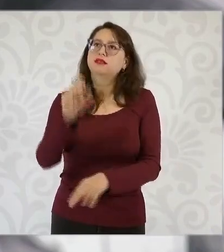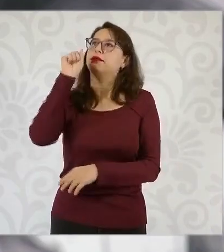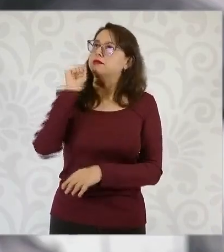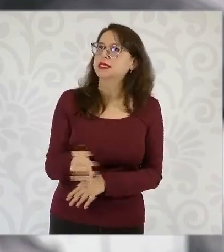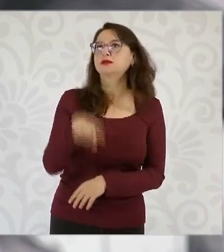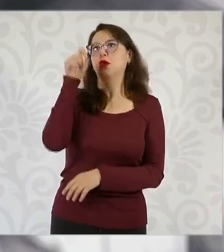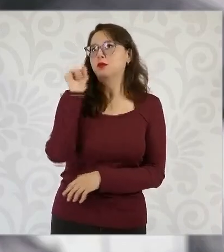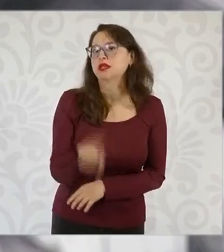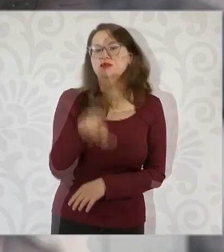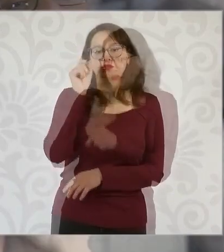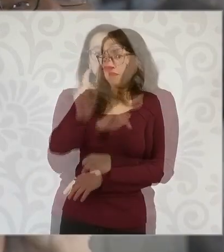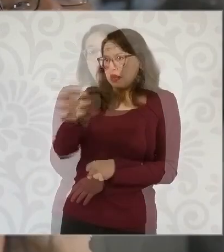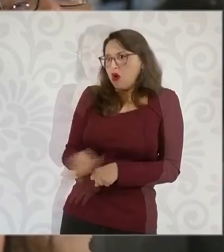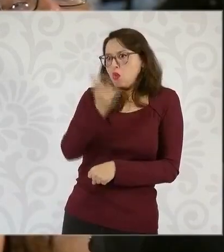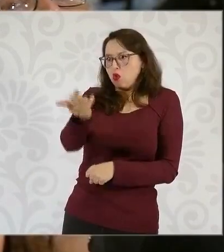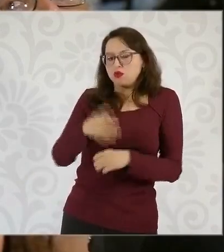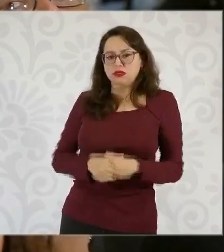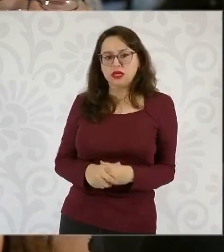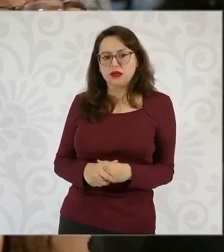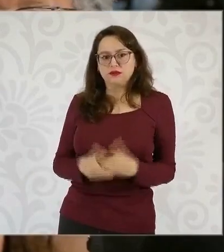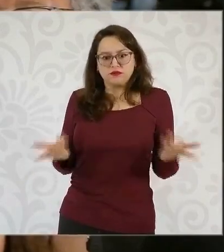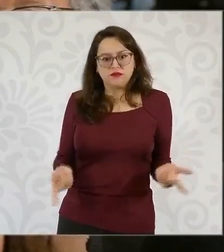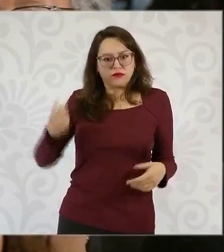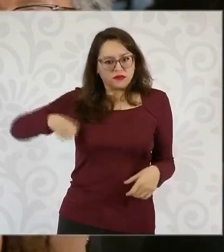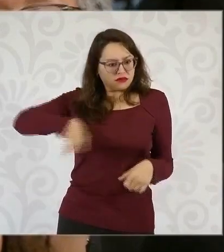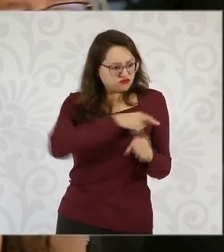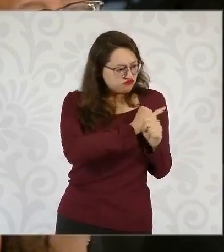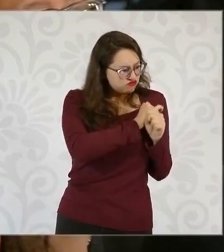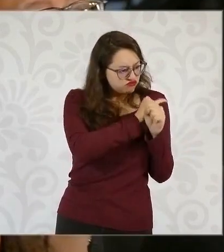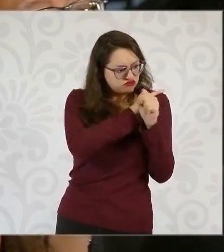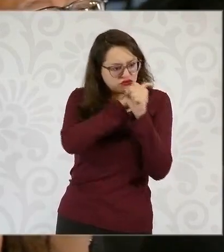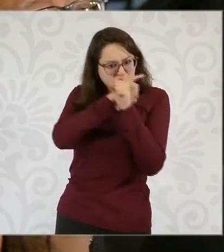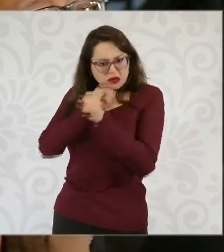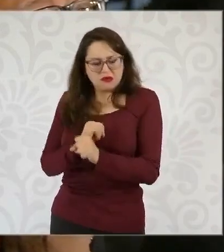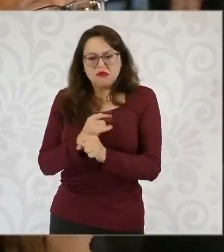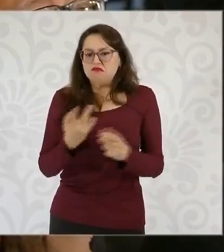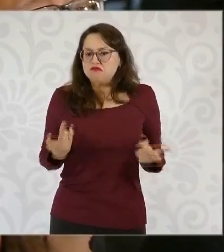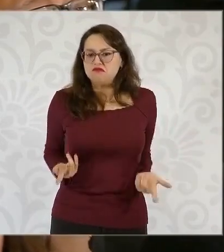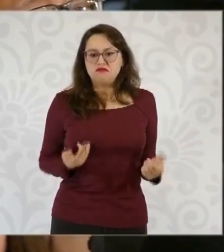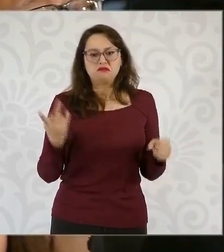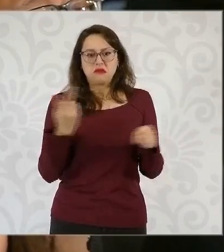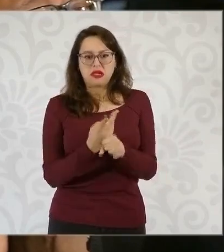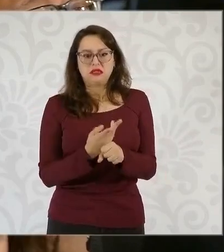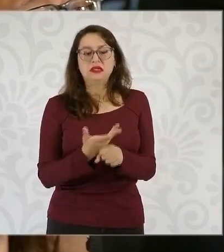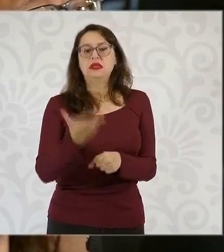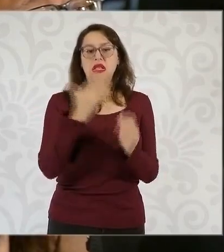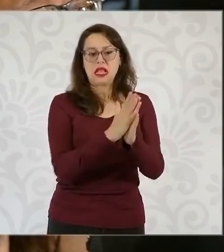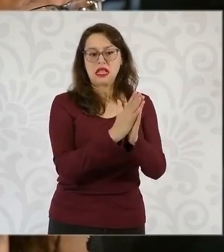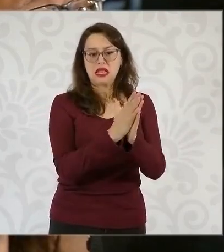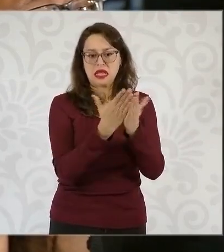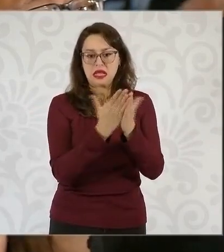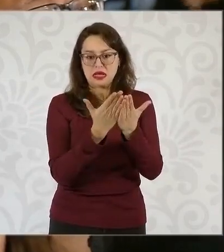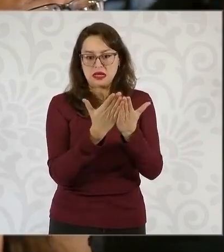verdad. Nosotros no mentimos. La serie de investigaciones que se hicieron, al menos por parte de Proceso, derivaron en un libro que publicó nuestro compañero